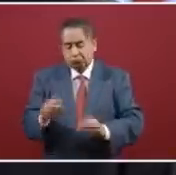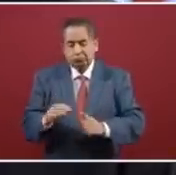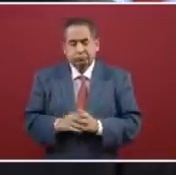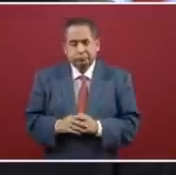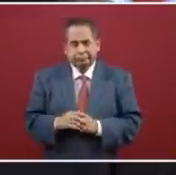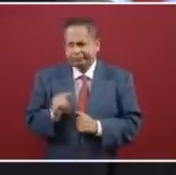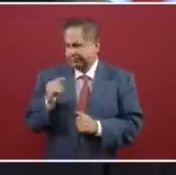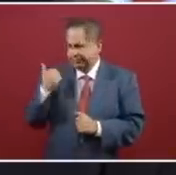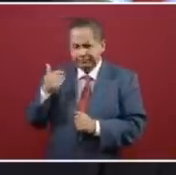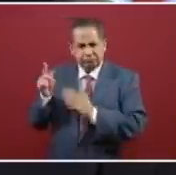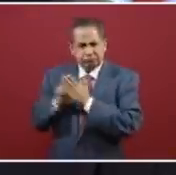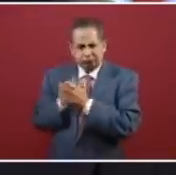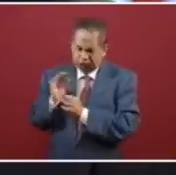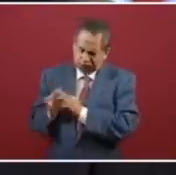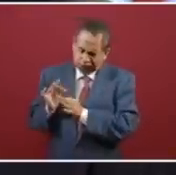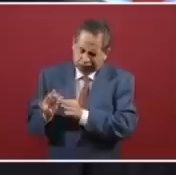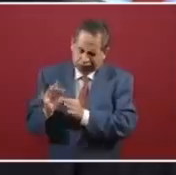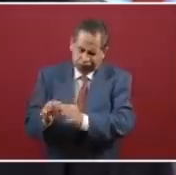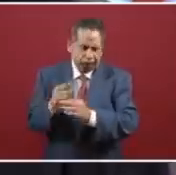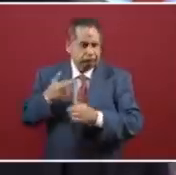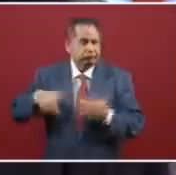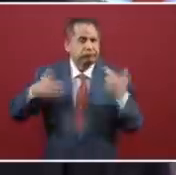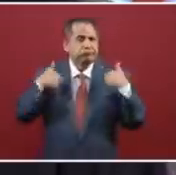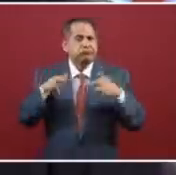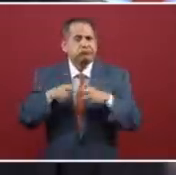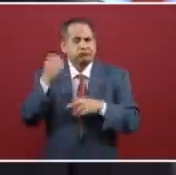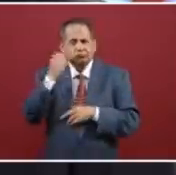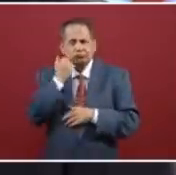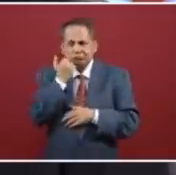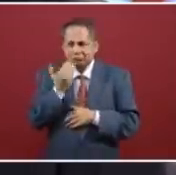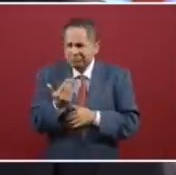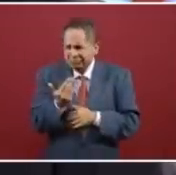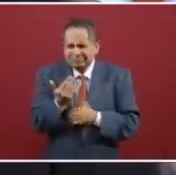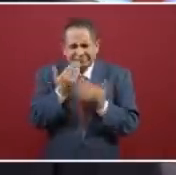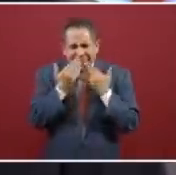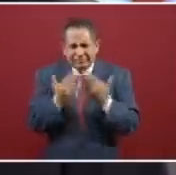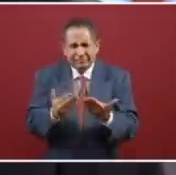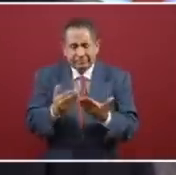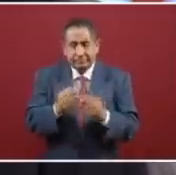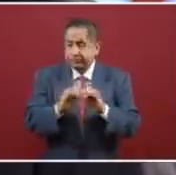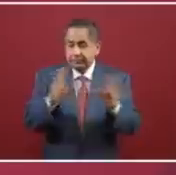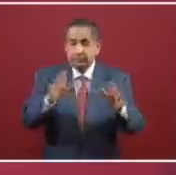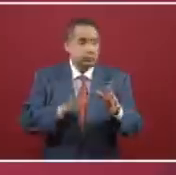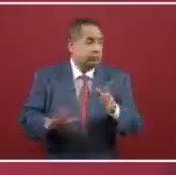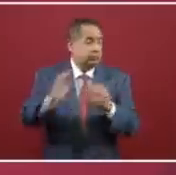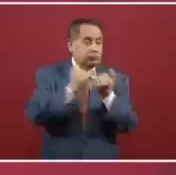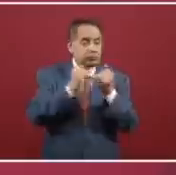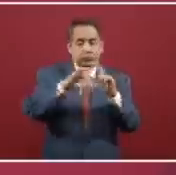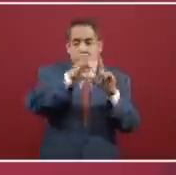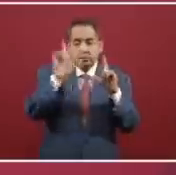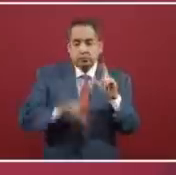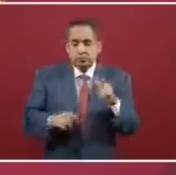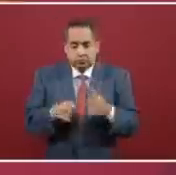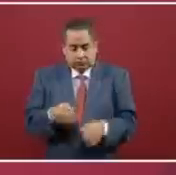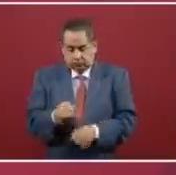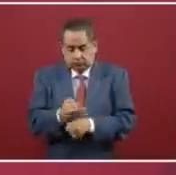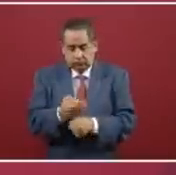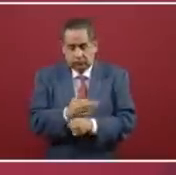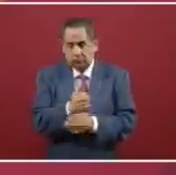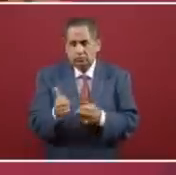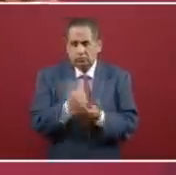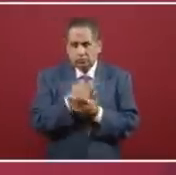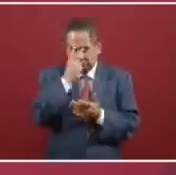los últimos meses los maestros de wac y así en general en el país aquí en la ciudad de